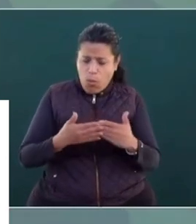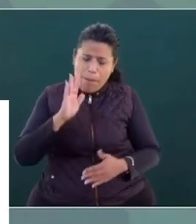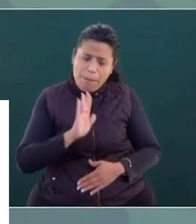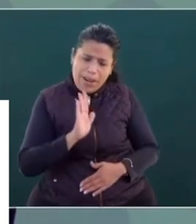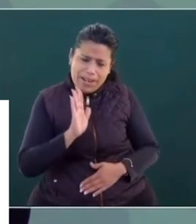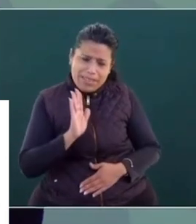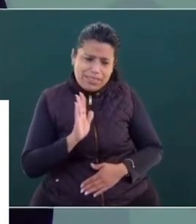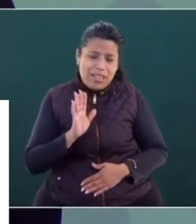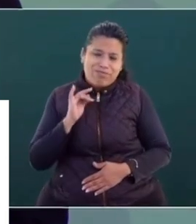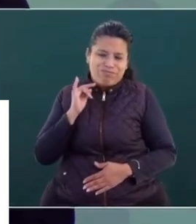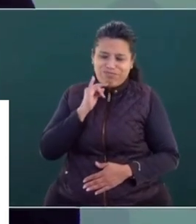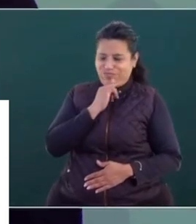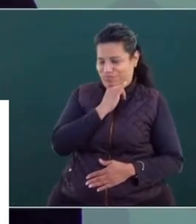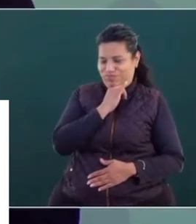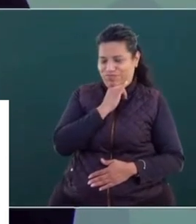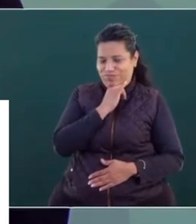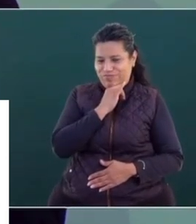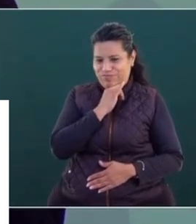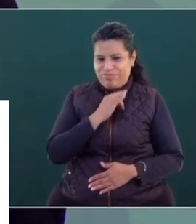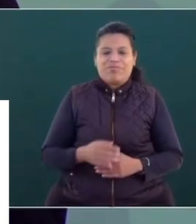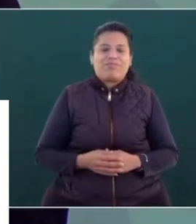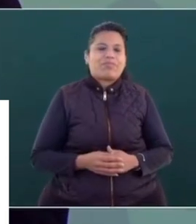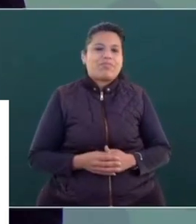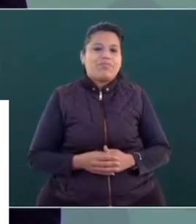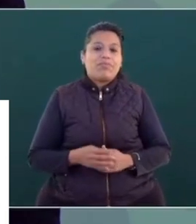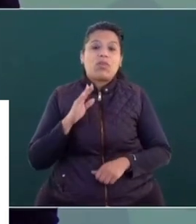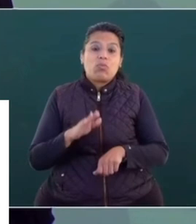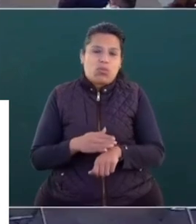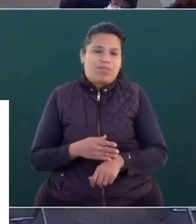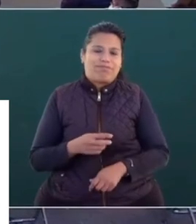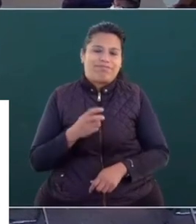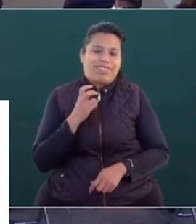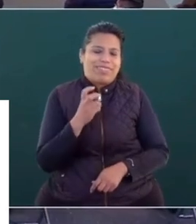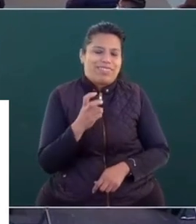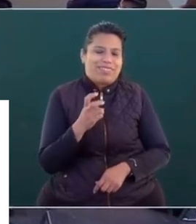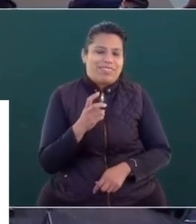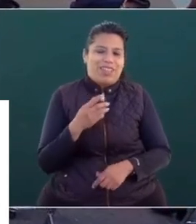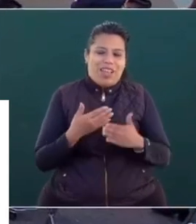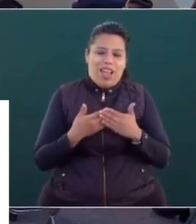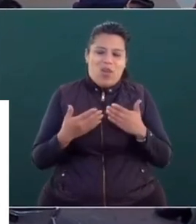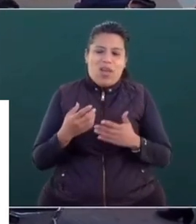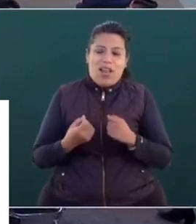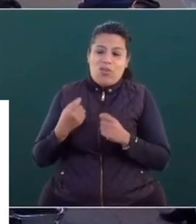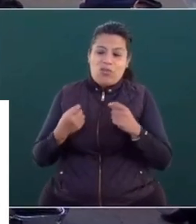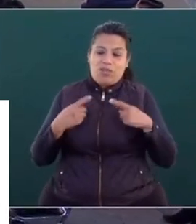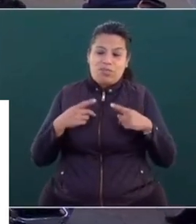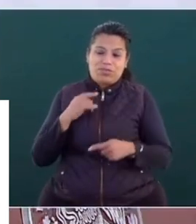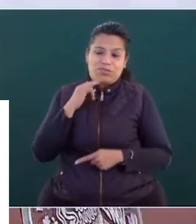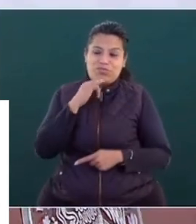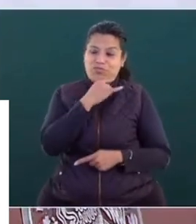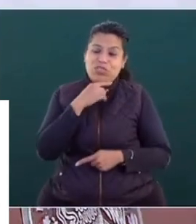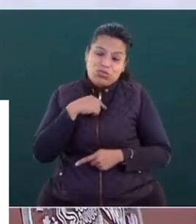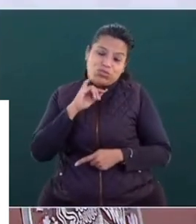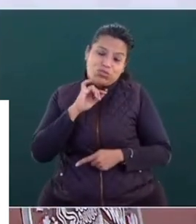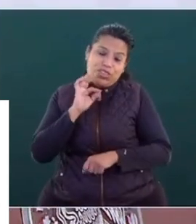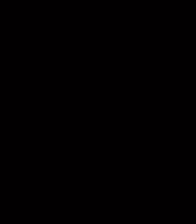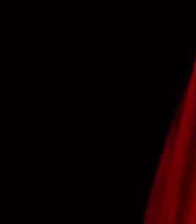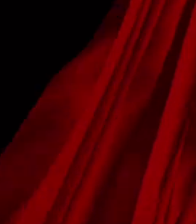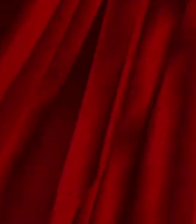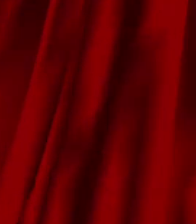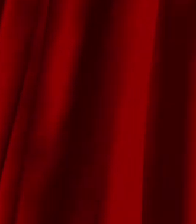Claro, pura hipocresía, porque esa es la doctrina de los conservadores, la hipocresía.